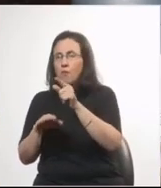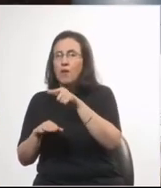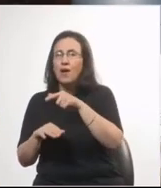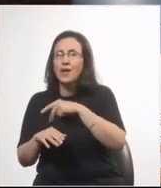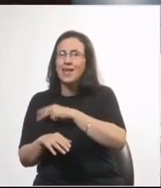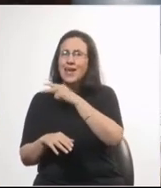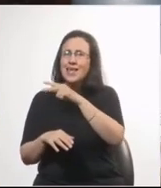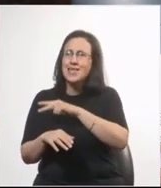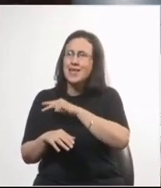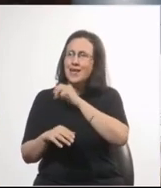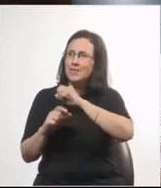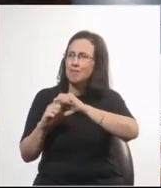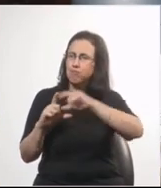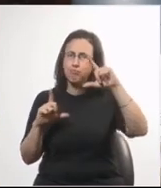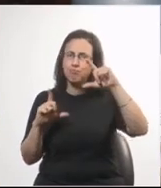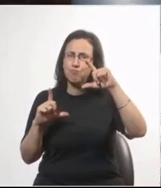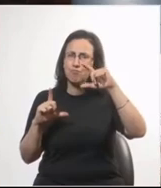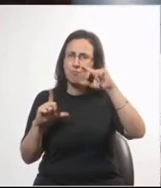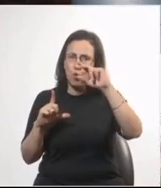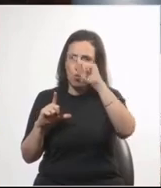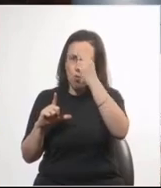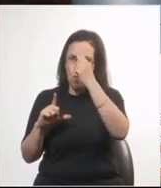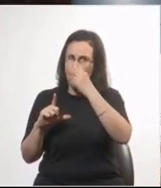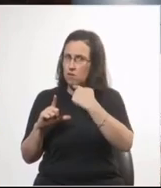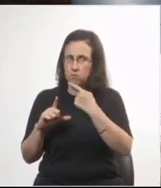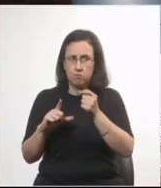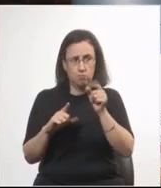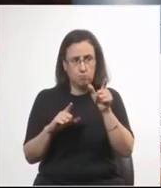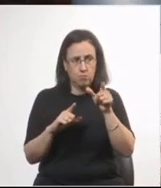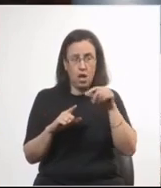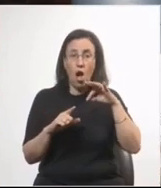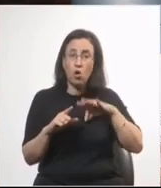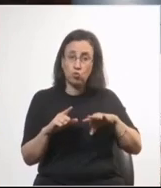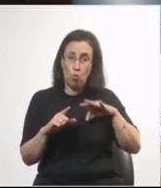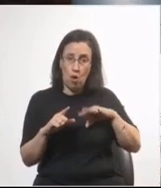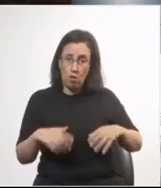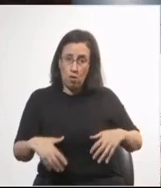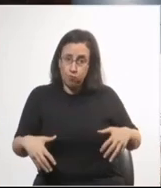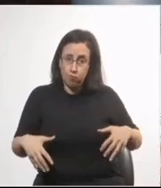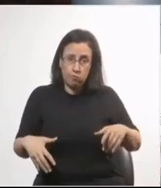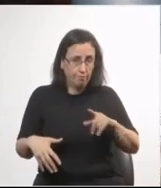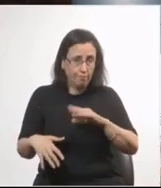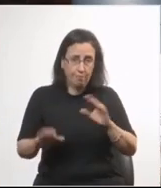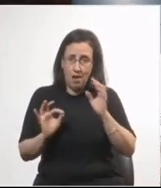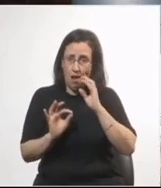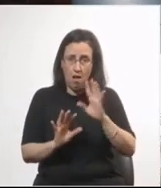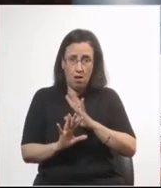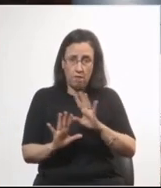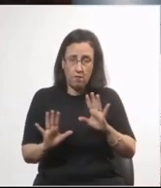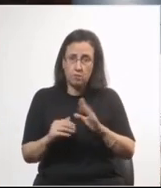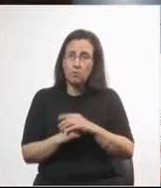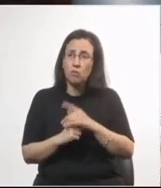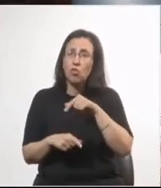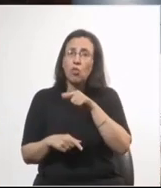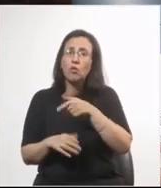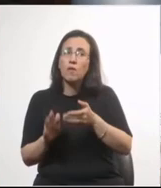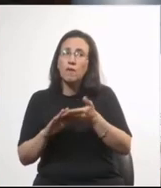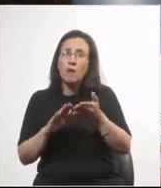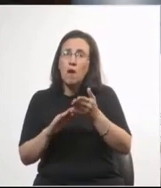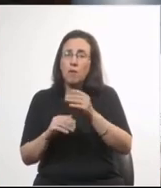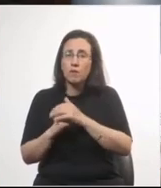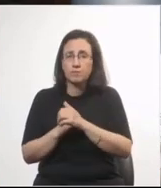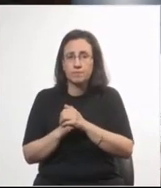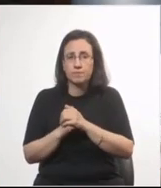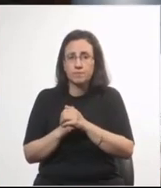el país que, como vimos, no fue a los bolsillos de las y los trabajadores? ¿A dónde fueron esos más